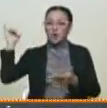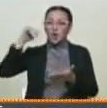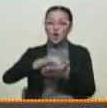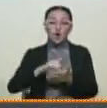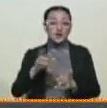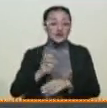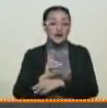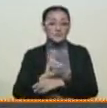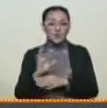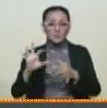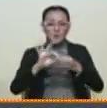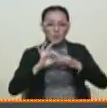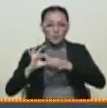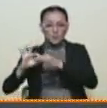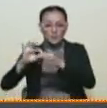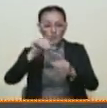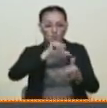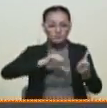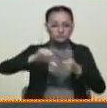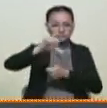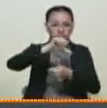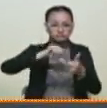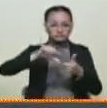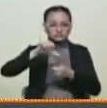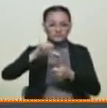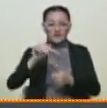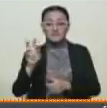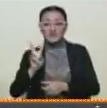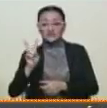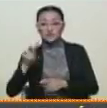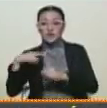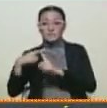todo lo que ha sido los lazos de cooperación binacional entre Venezuela y Belarus.